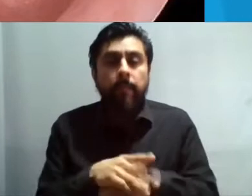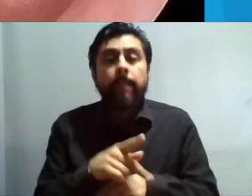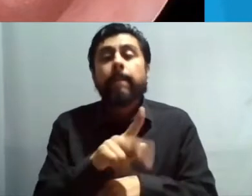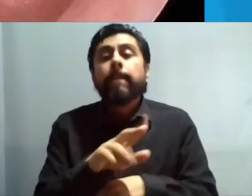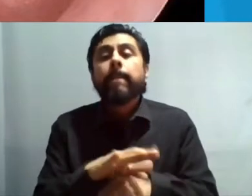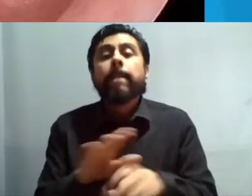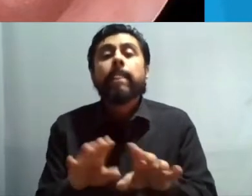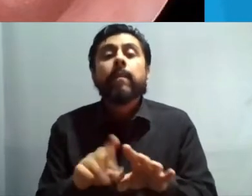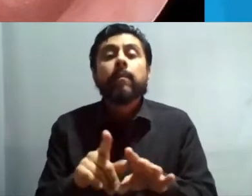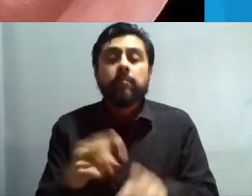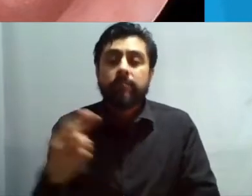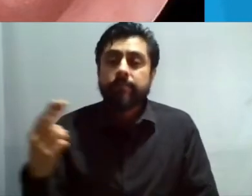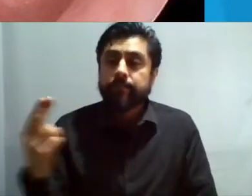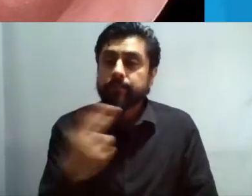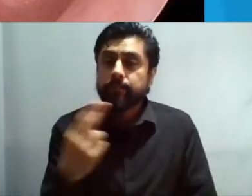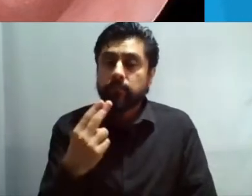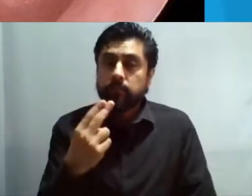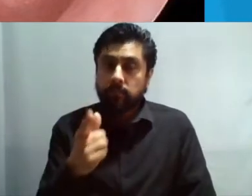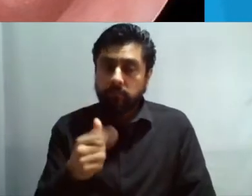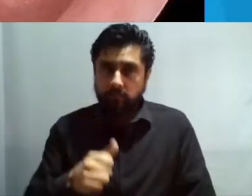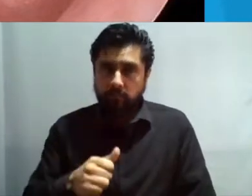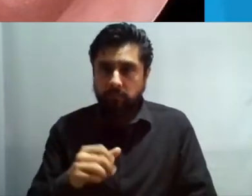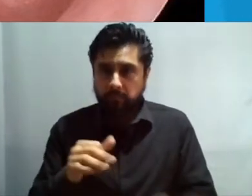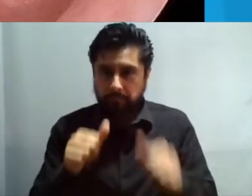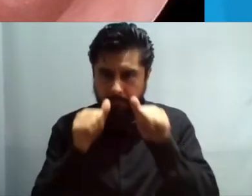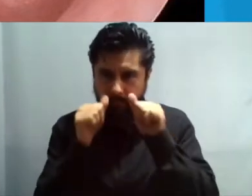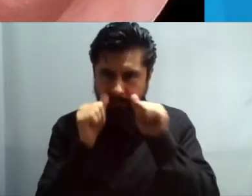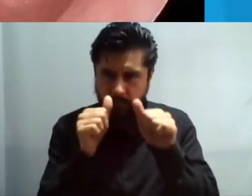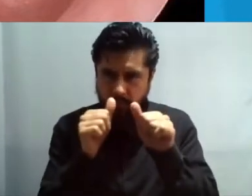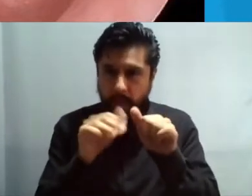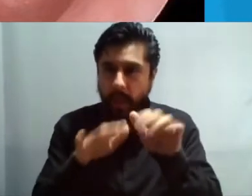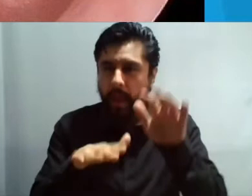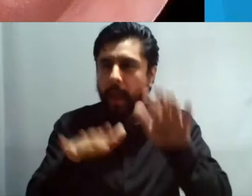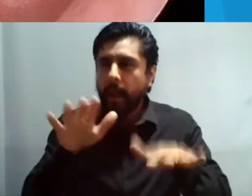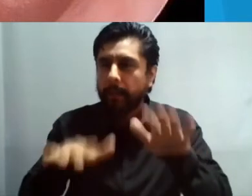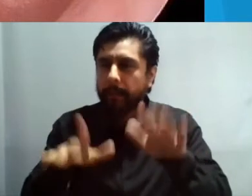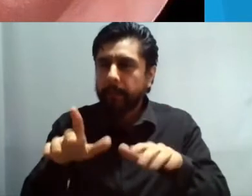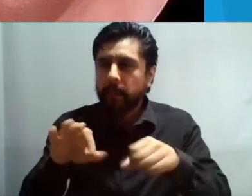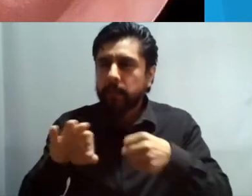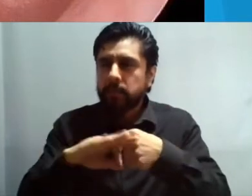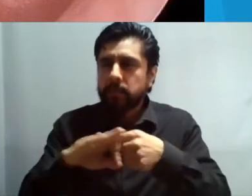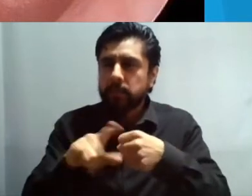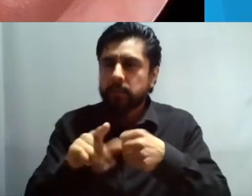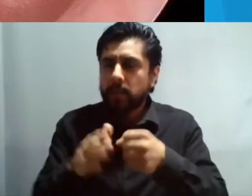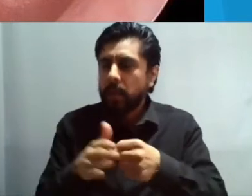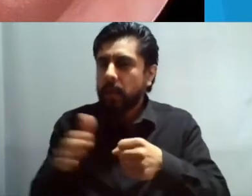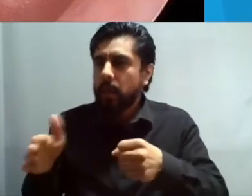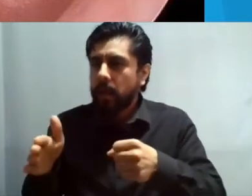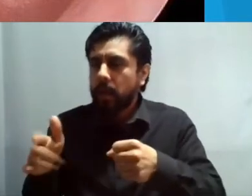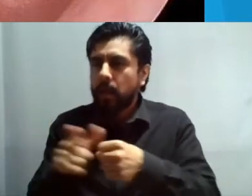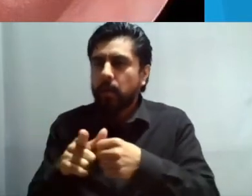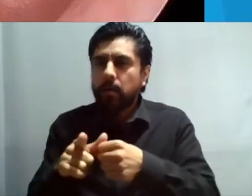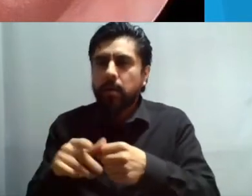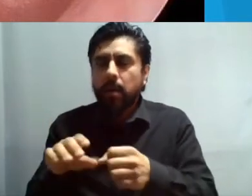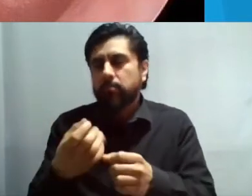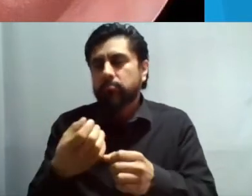ser incorrecto. Es decir, a veces en farmacias, con consultorio al lado, con compañeros médicos generales o